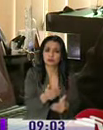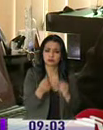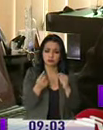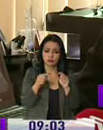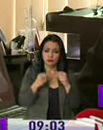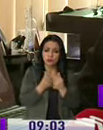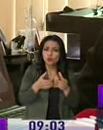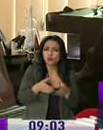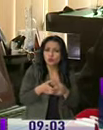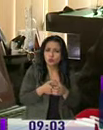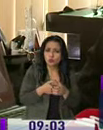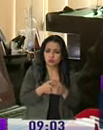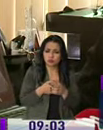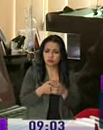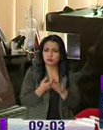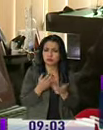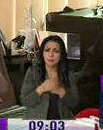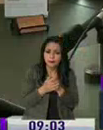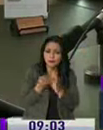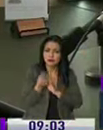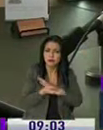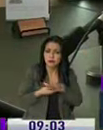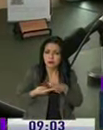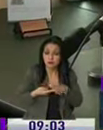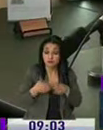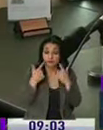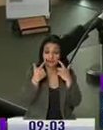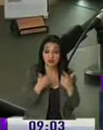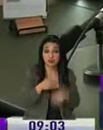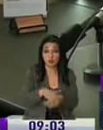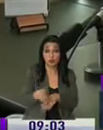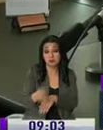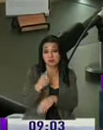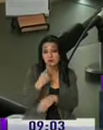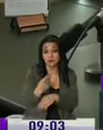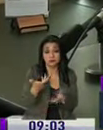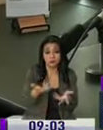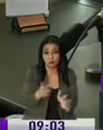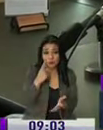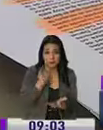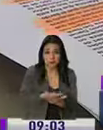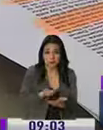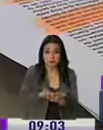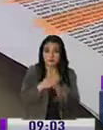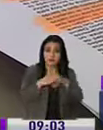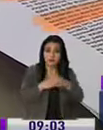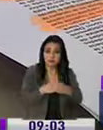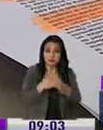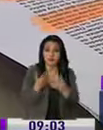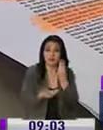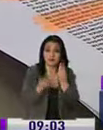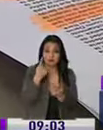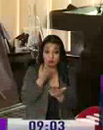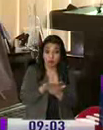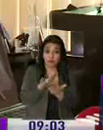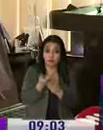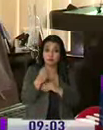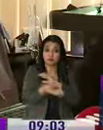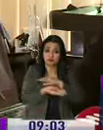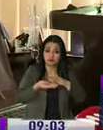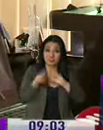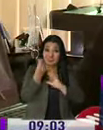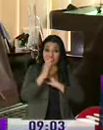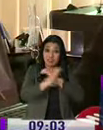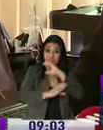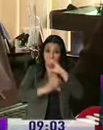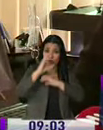asociación ilícita, por lo cual la Fiscalía formuló cargos. También señaló que no hay indicios de que haya recibido alguna transferencia económica. De hecho, la